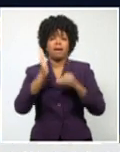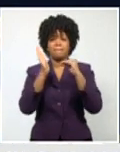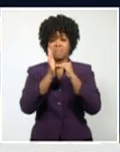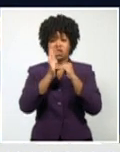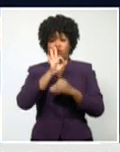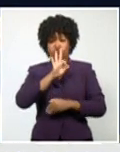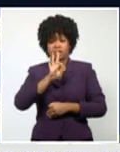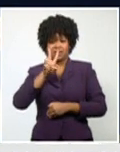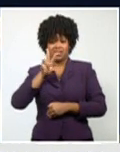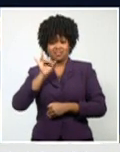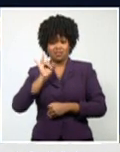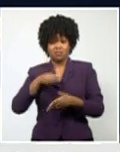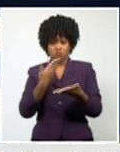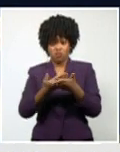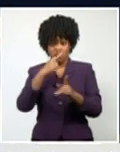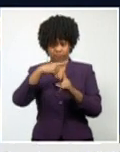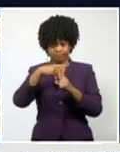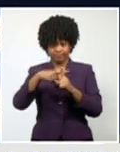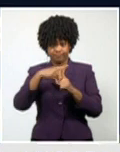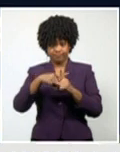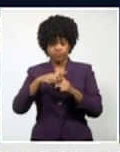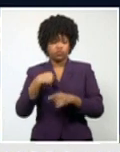muestras positivas, estamos hablando de